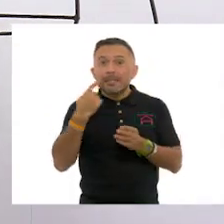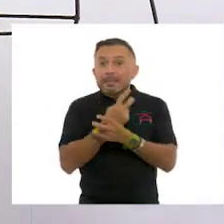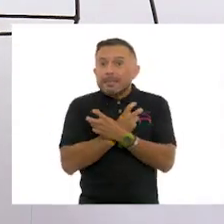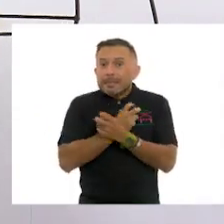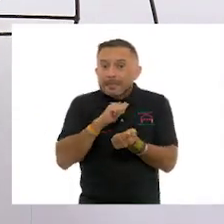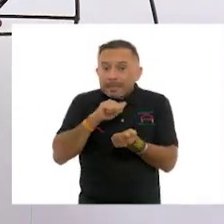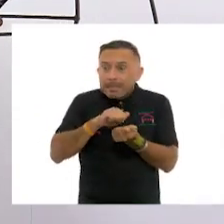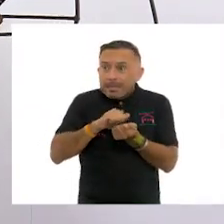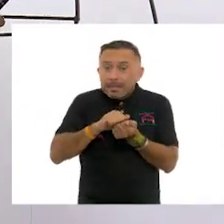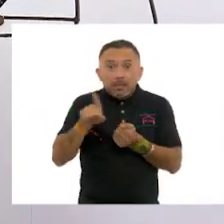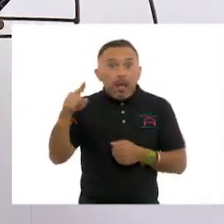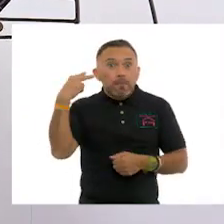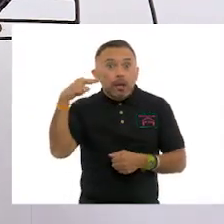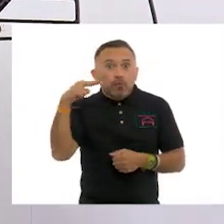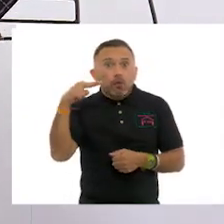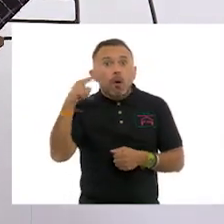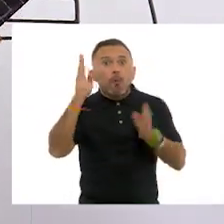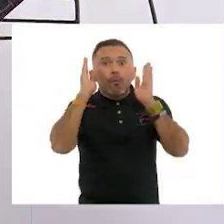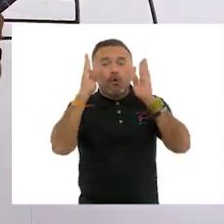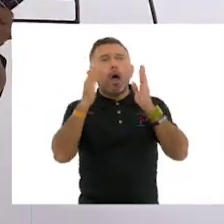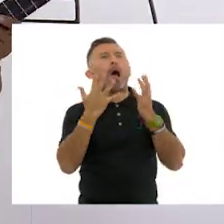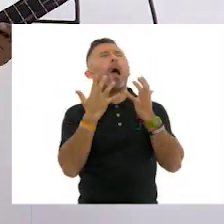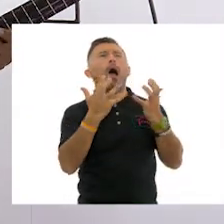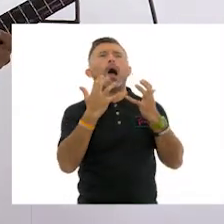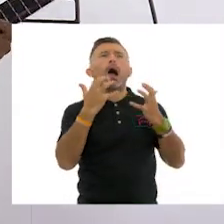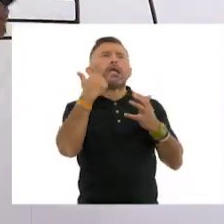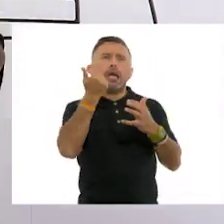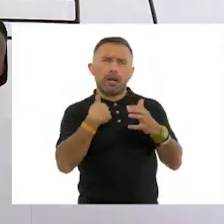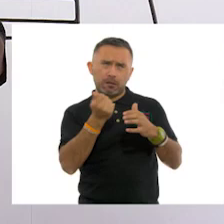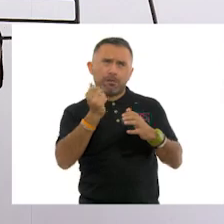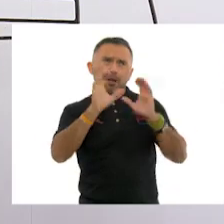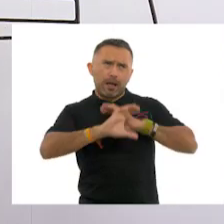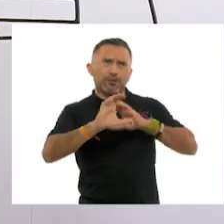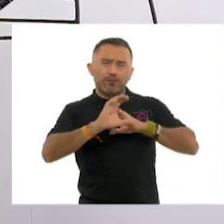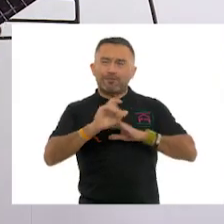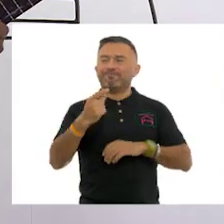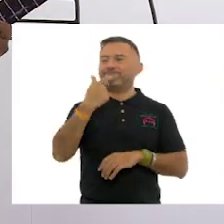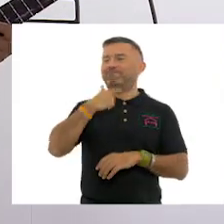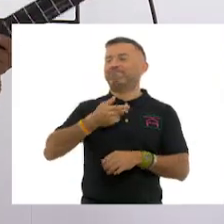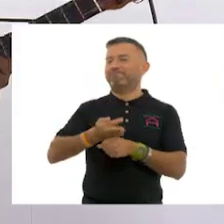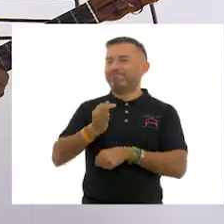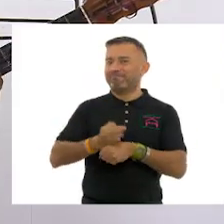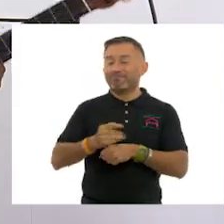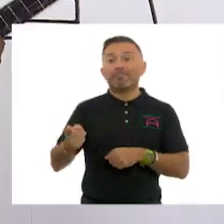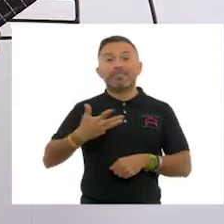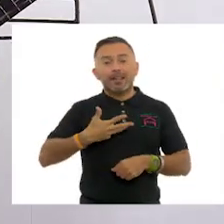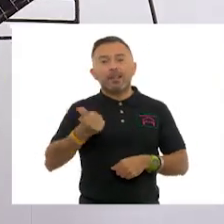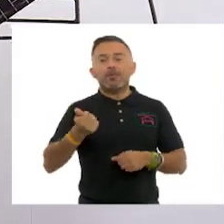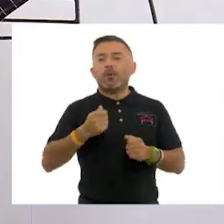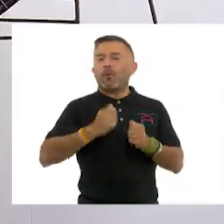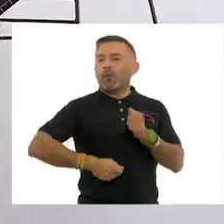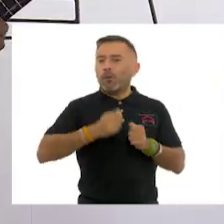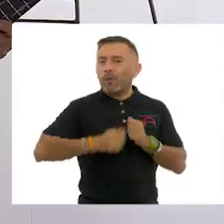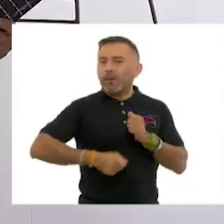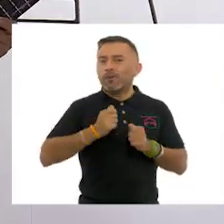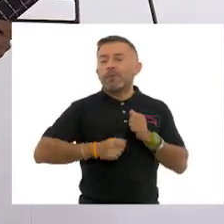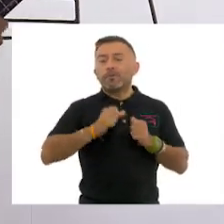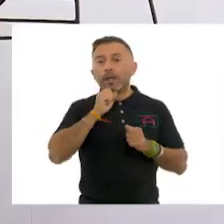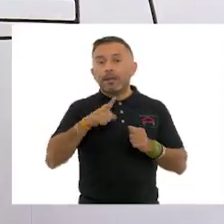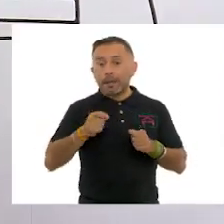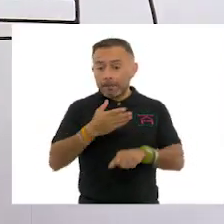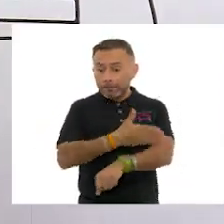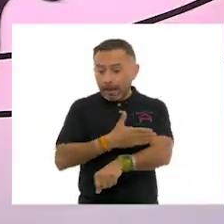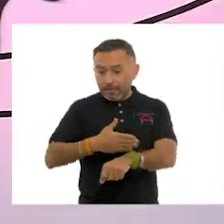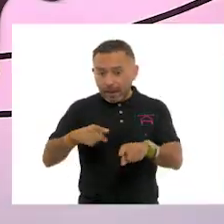quieren ser artistas y cantantes. Tenemos el pandero, el güiro y lo más importante, la tarima, que lleva también la